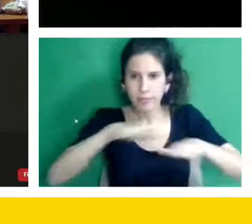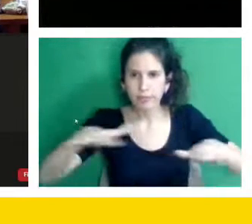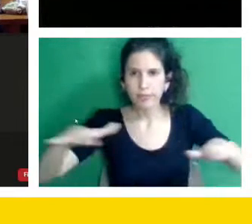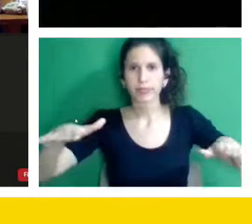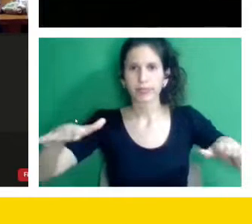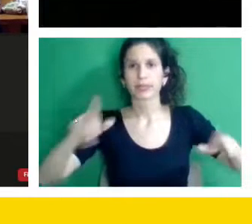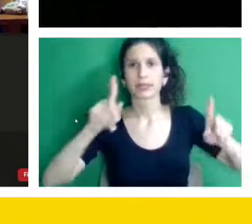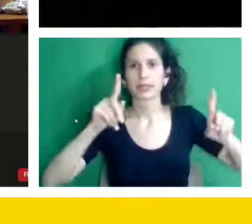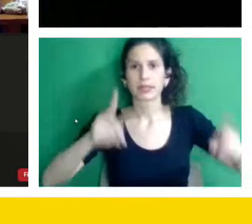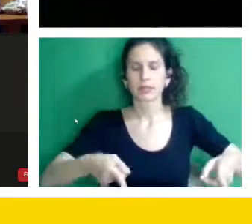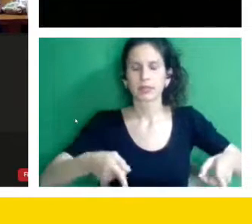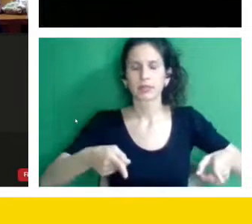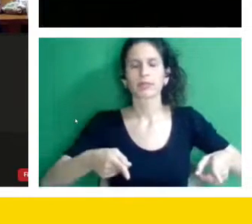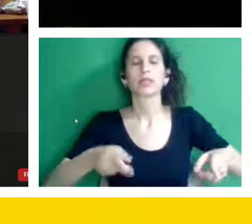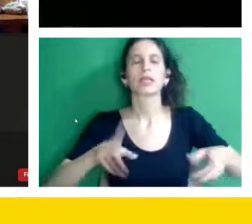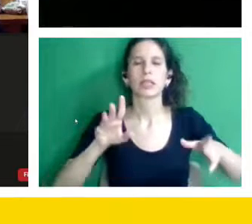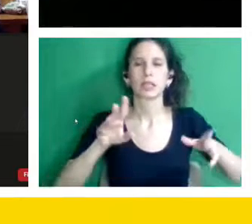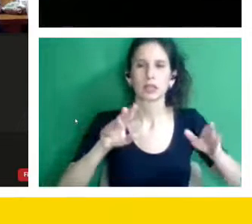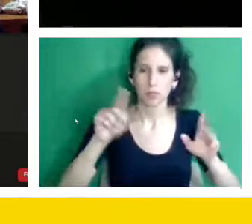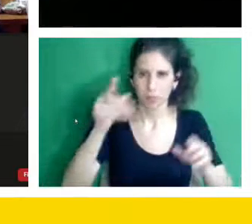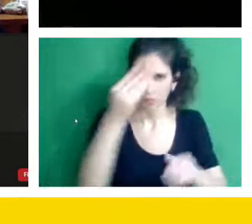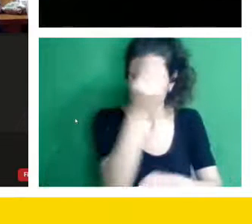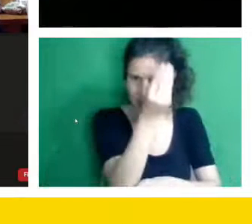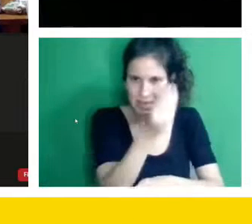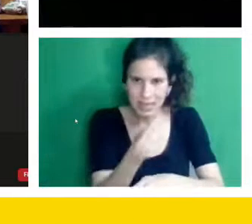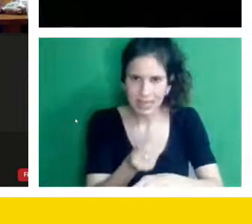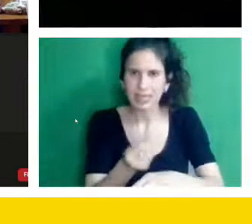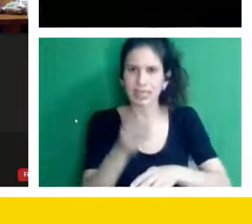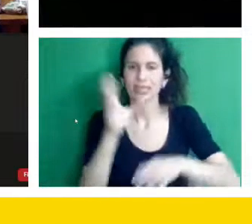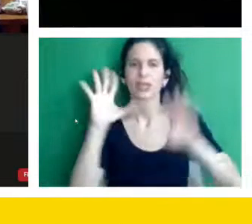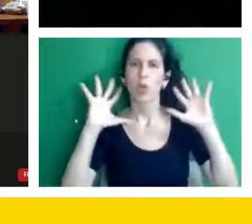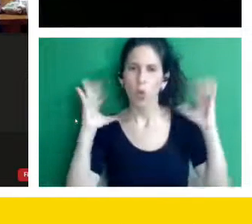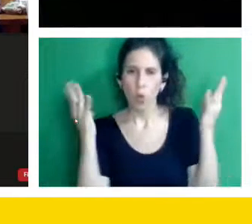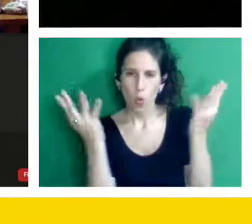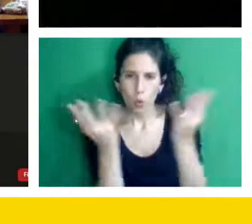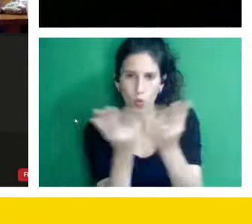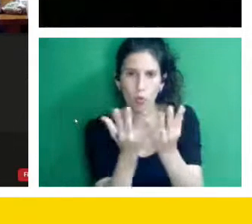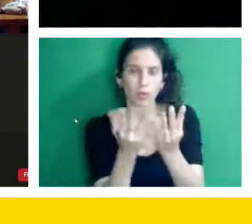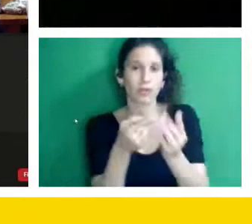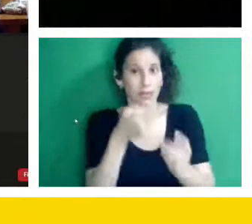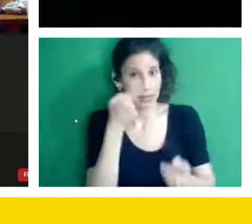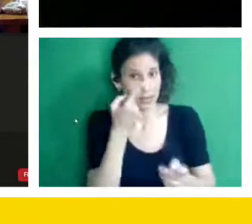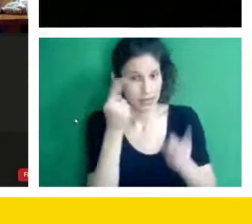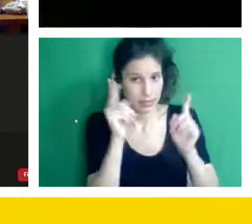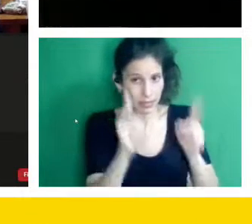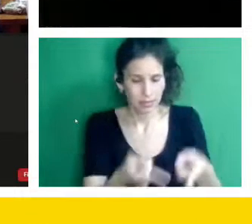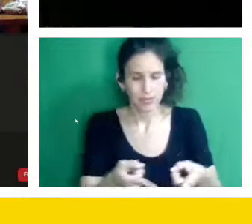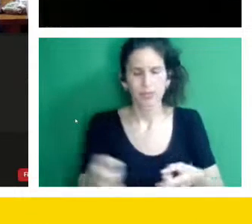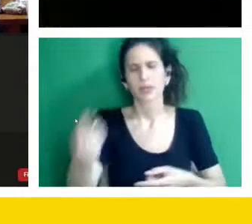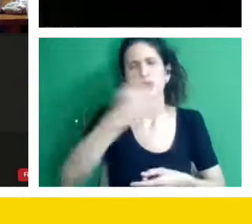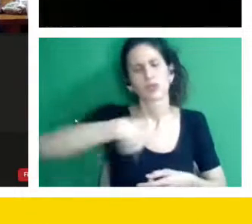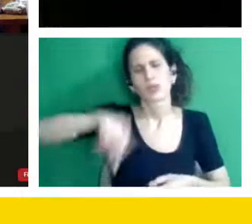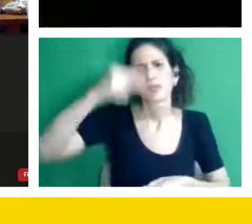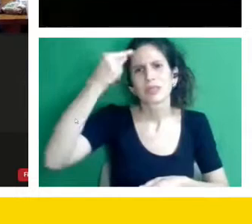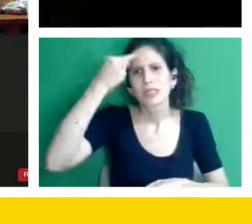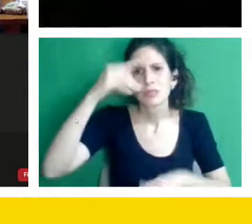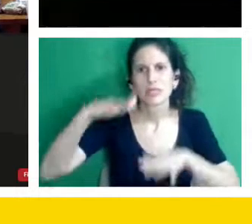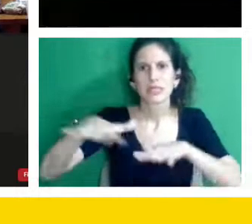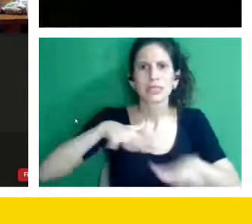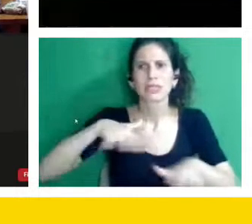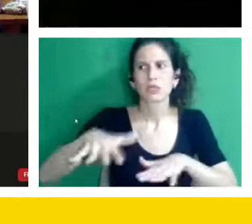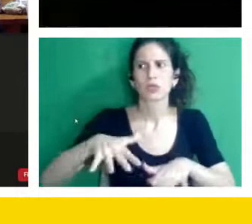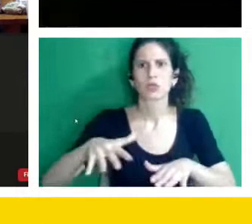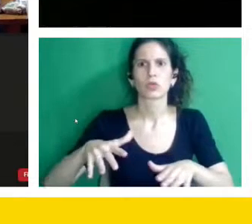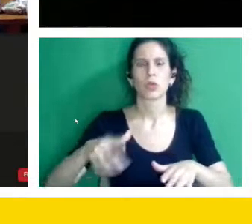multidimensional, y tenemos que hacerlo de una manera estratégica. Y ese instrumento lo tenemos y lo vamos a